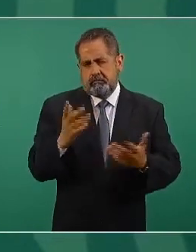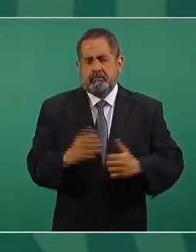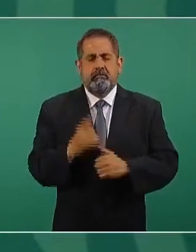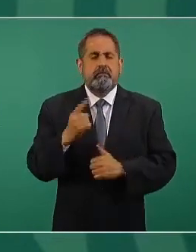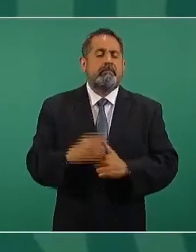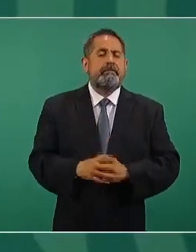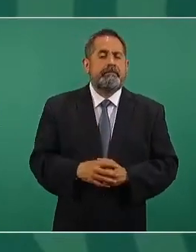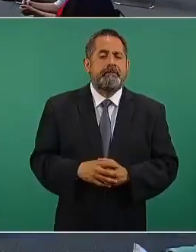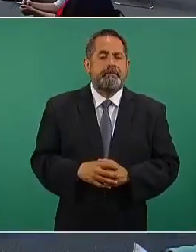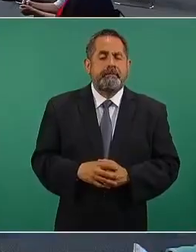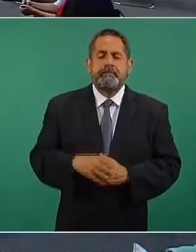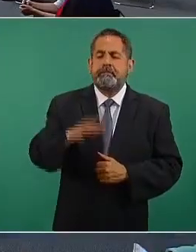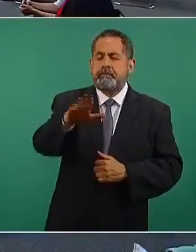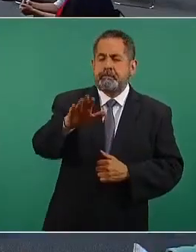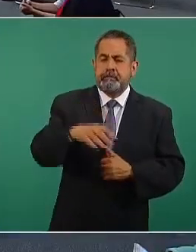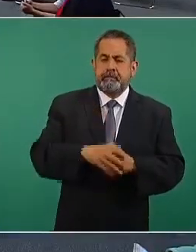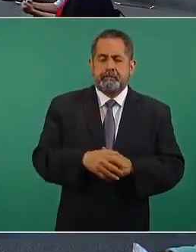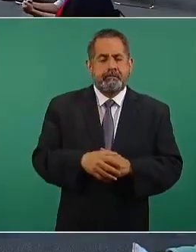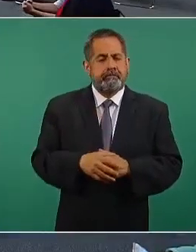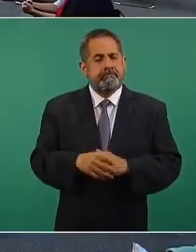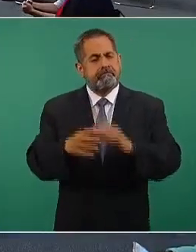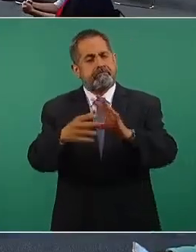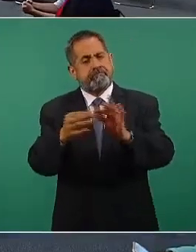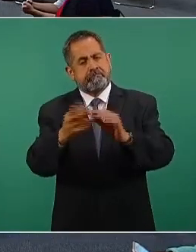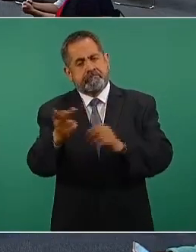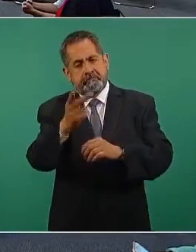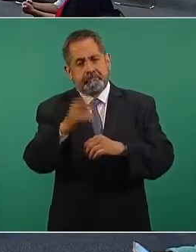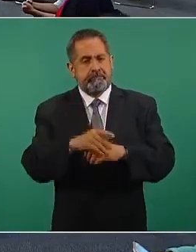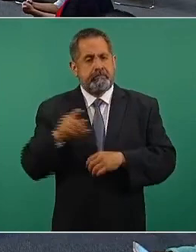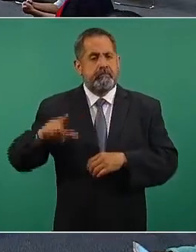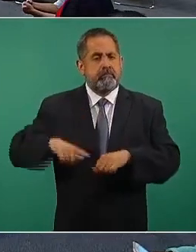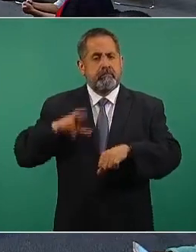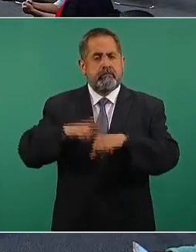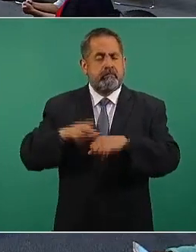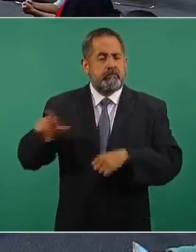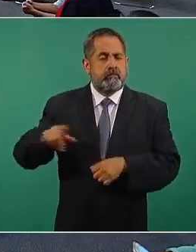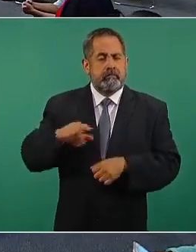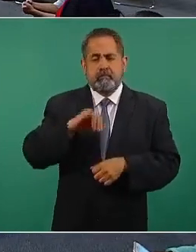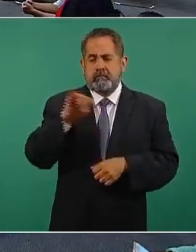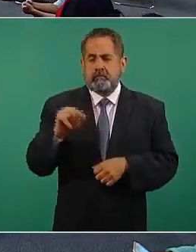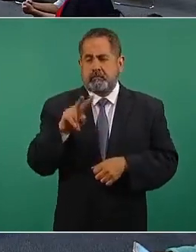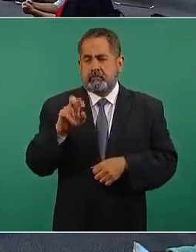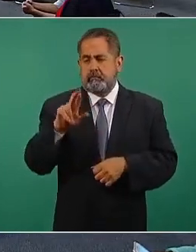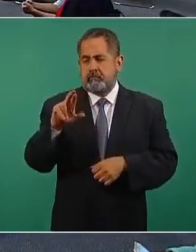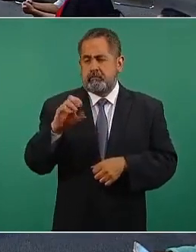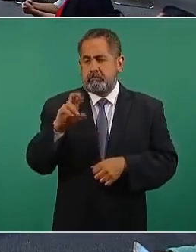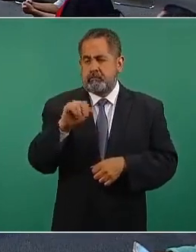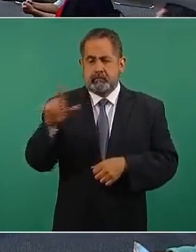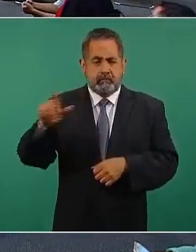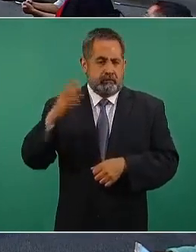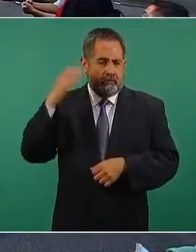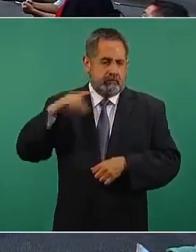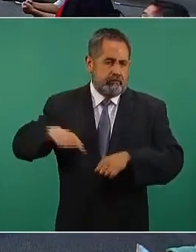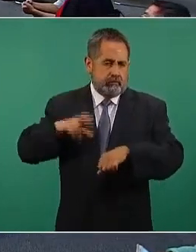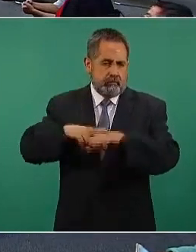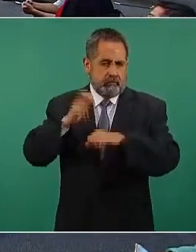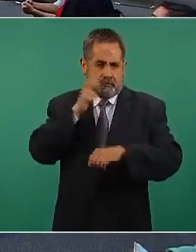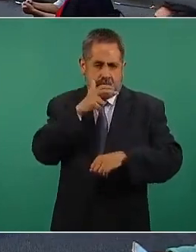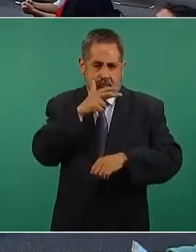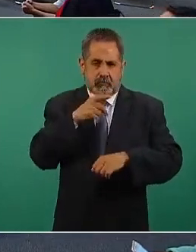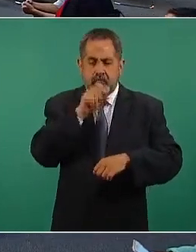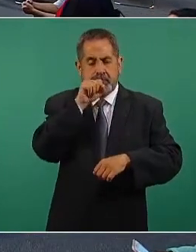Aquí habría que citar al gobernador Javier Corral, que en alguna ocasión en una entrevista mencionó